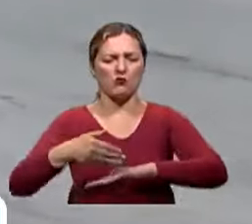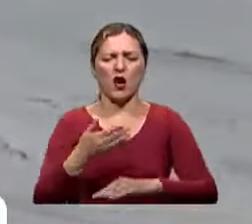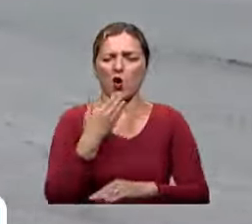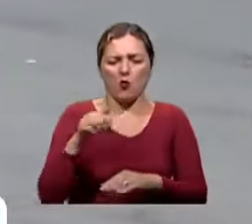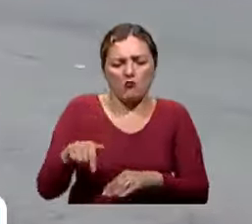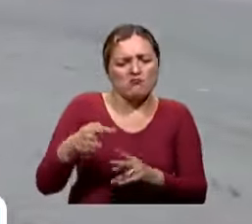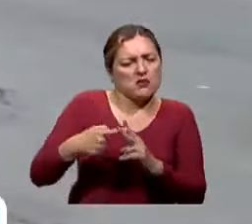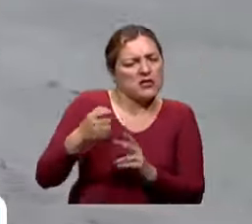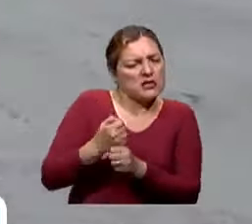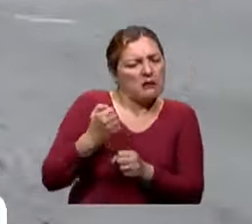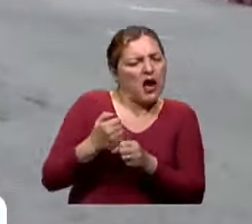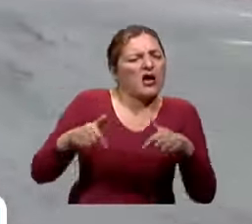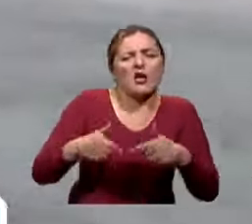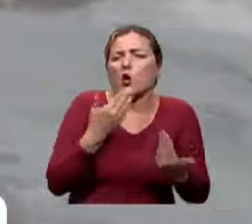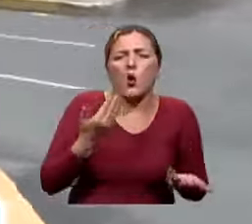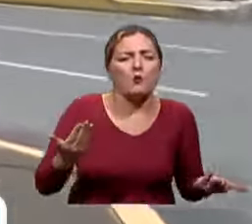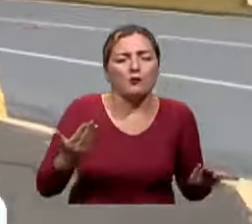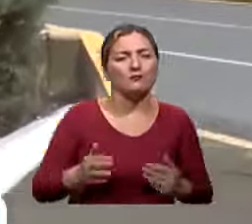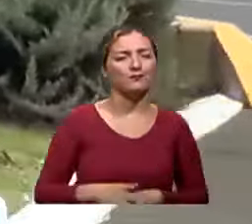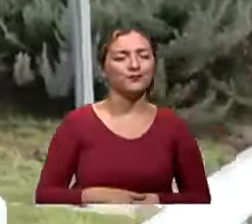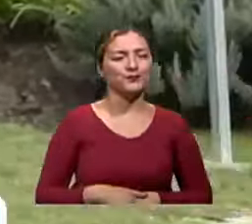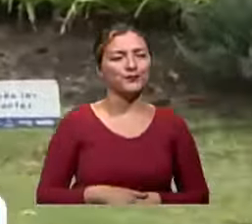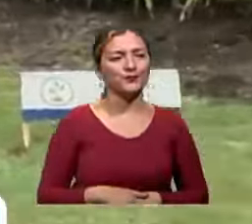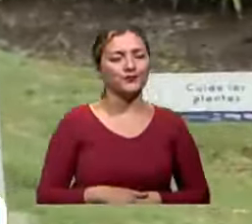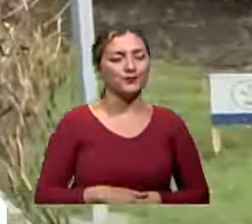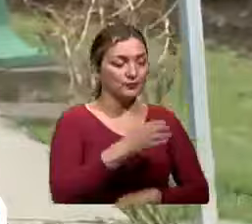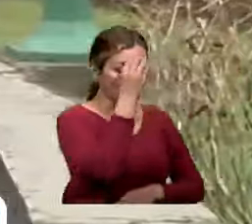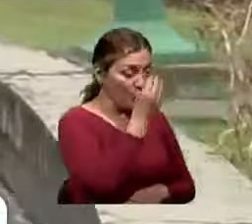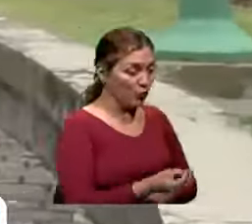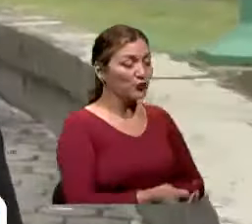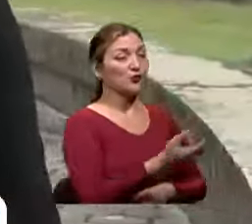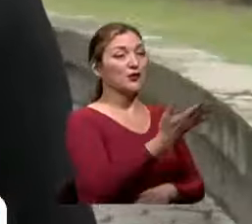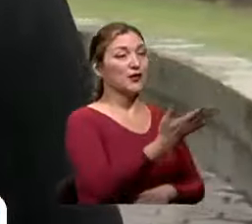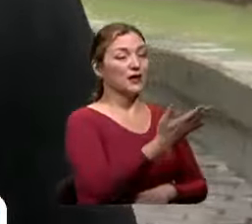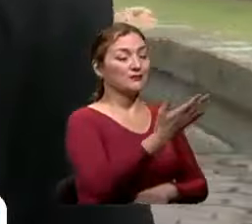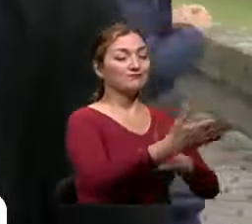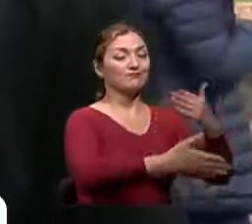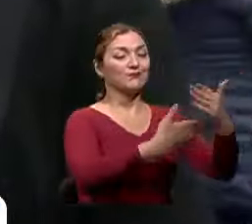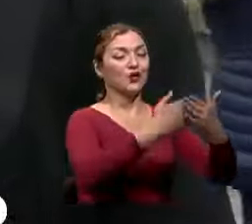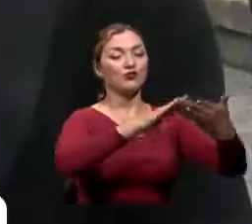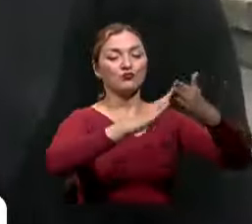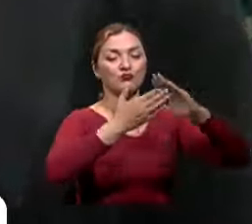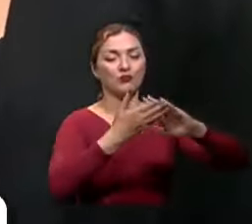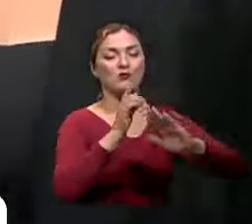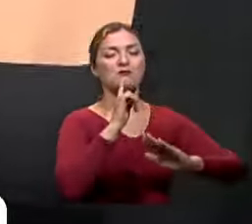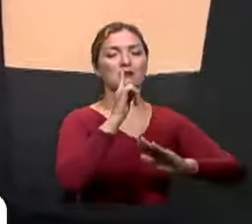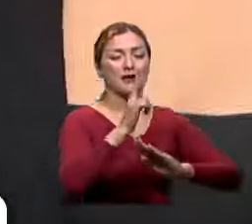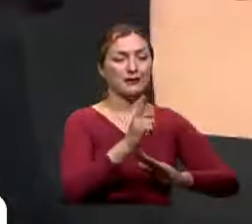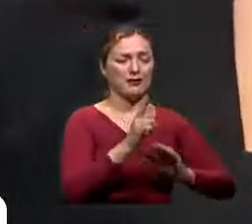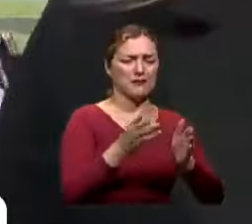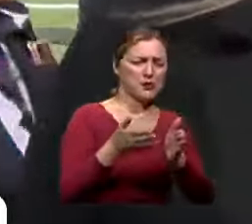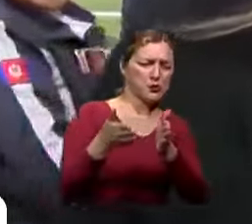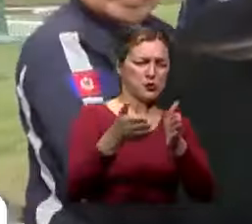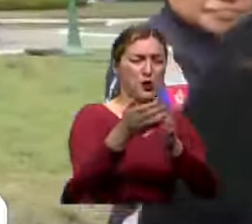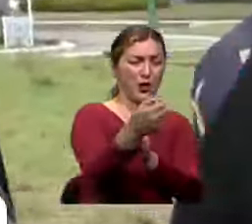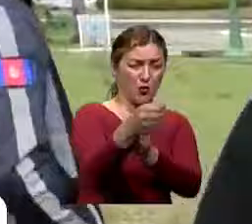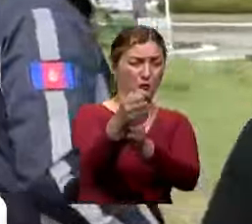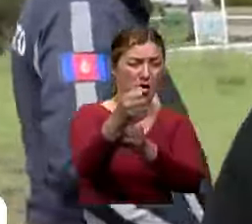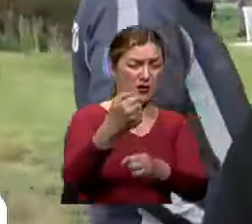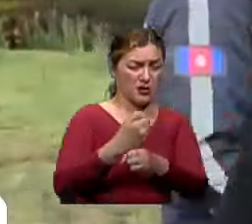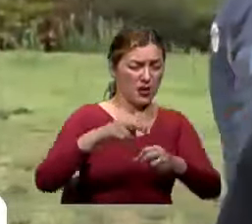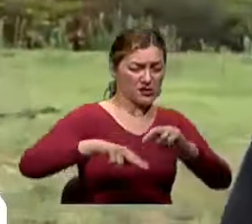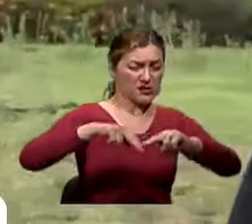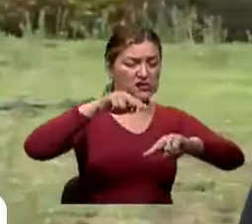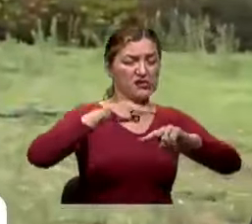días, Natalie, y buenos días a la comunidad. Sí, como parte de la rehabilitación de los 9 kilómetros del carril exclusivo de la Ecovía, estamos interviniendo los